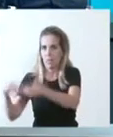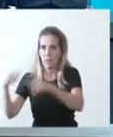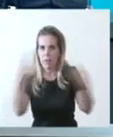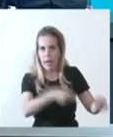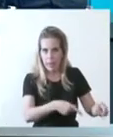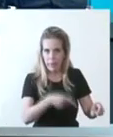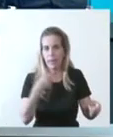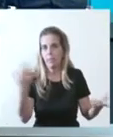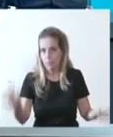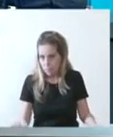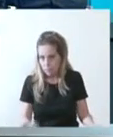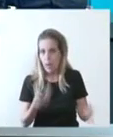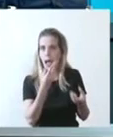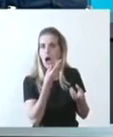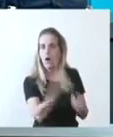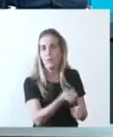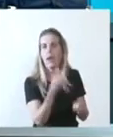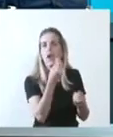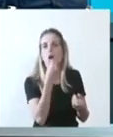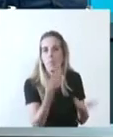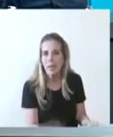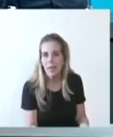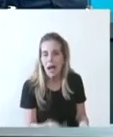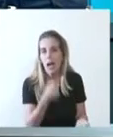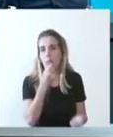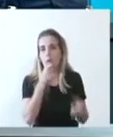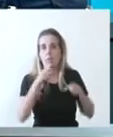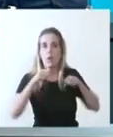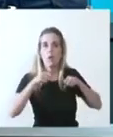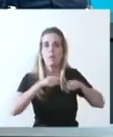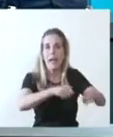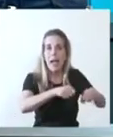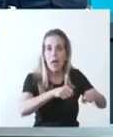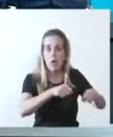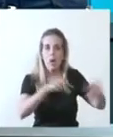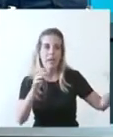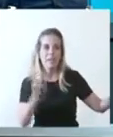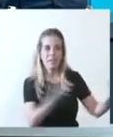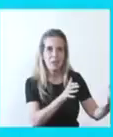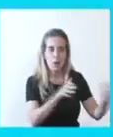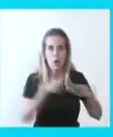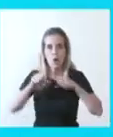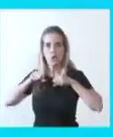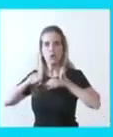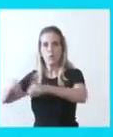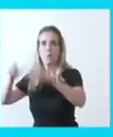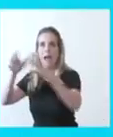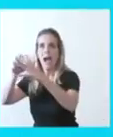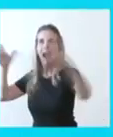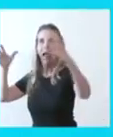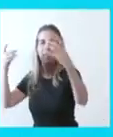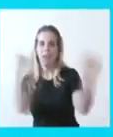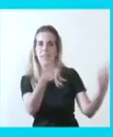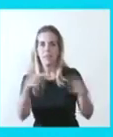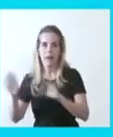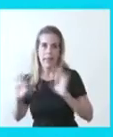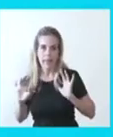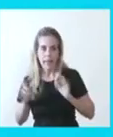el mega supermercado, y otra cosa es el mercado del barrio. Los negocios de cercanía